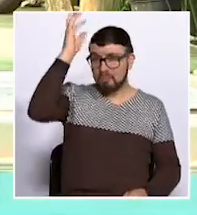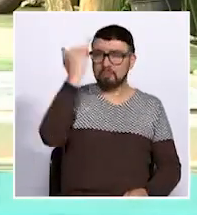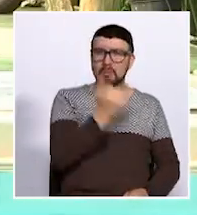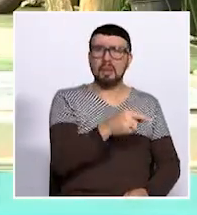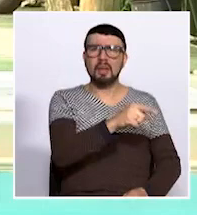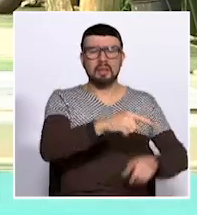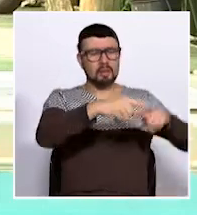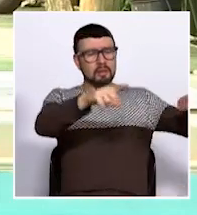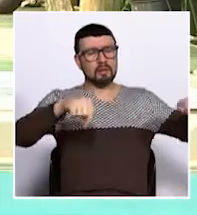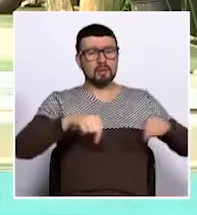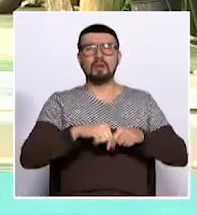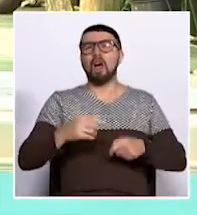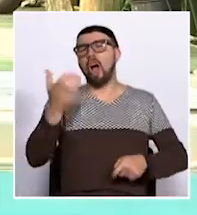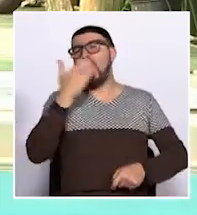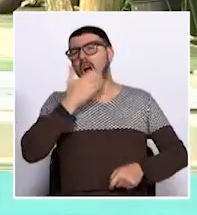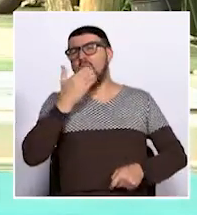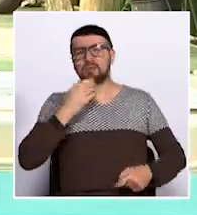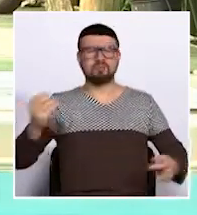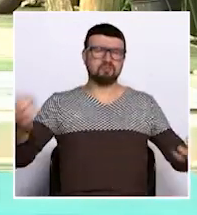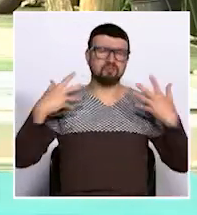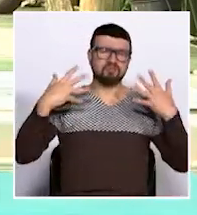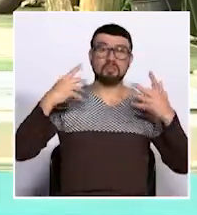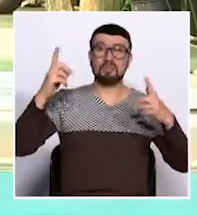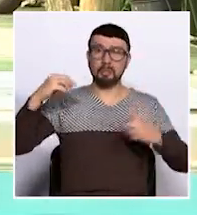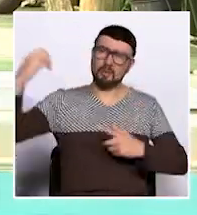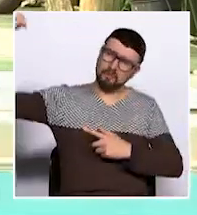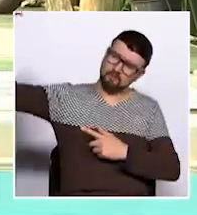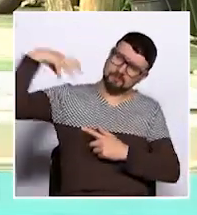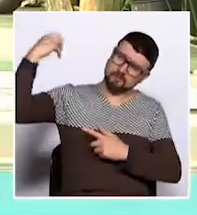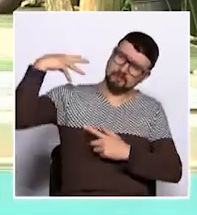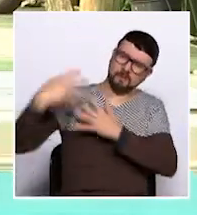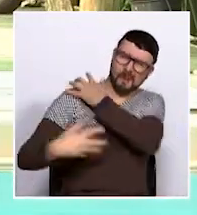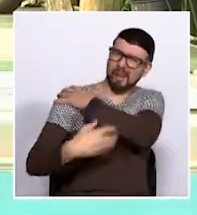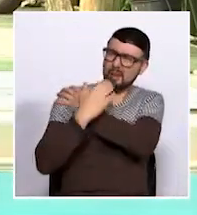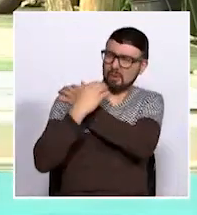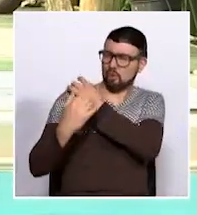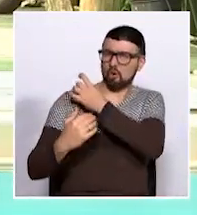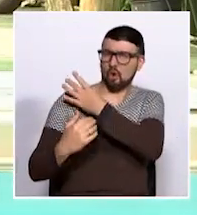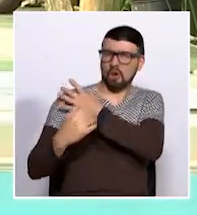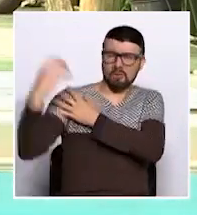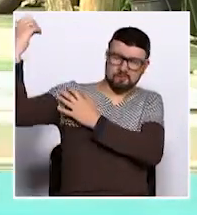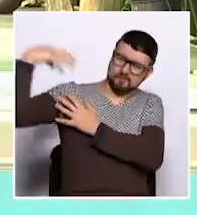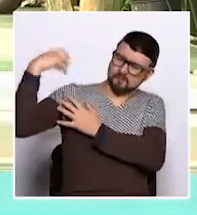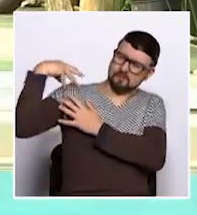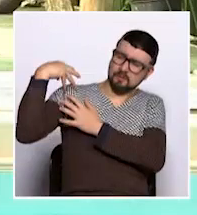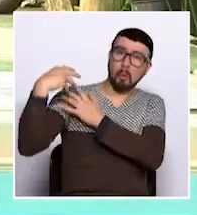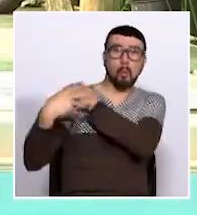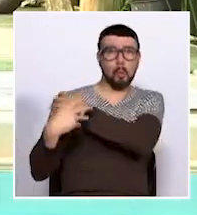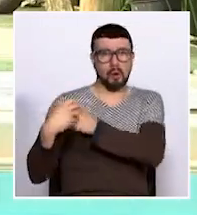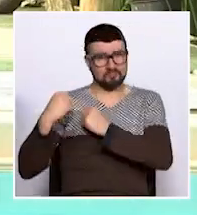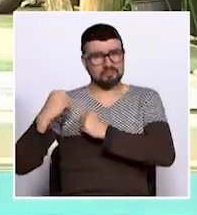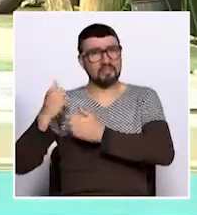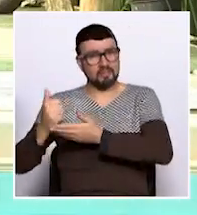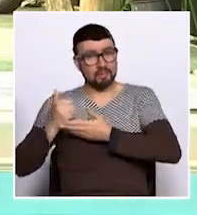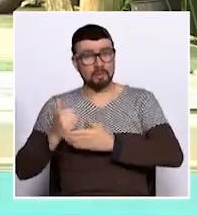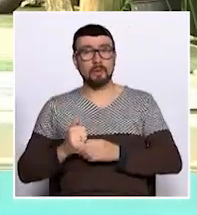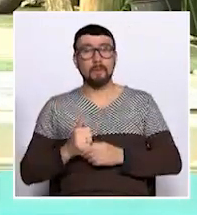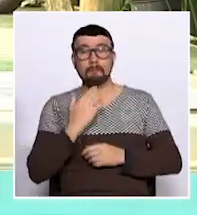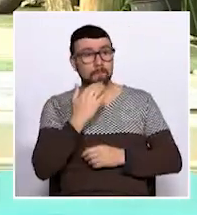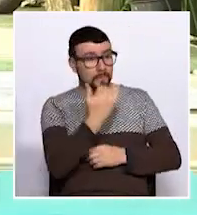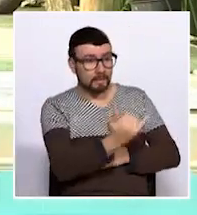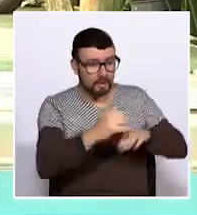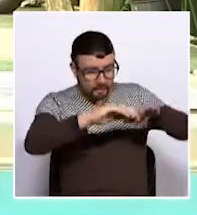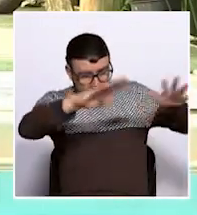con compresas a chorro, se manejaban muchos dolores. En la parte de abajo se cuenta el